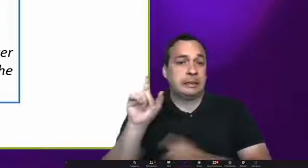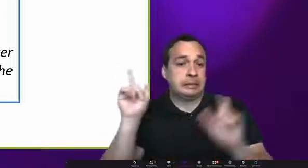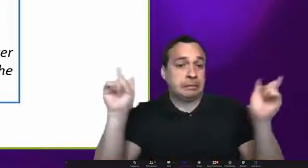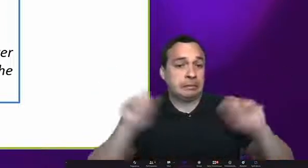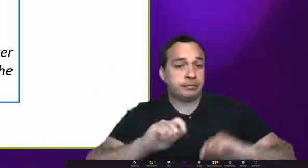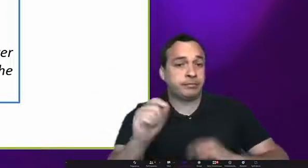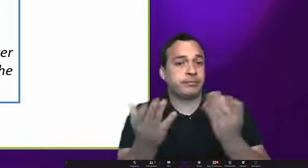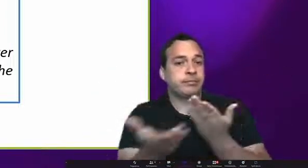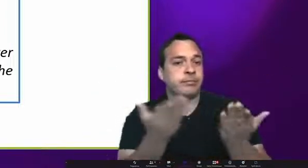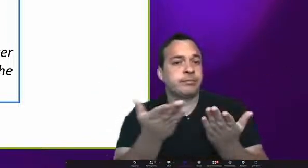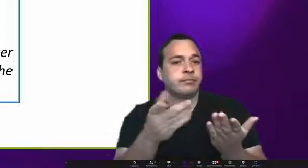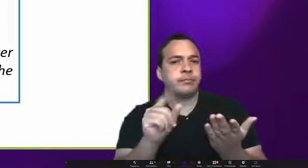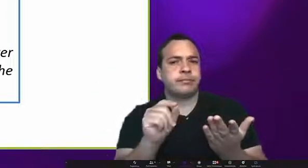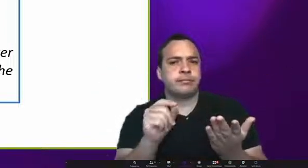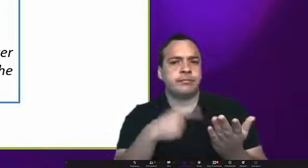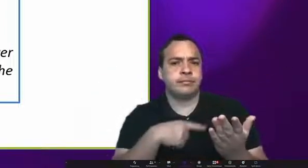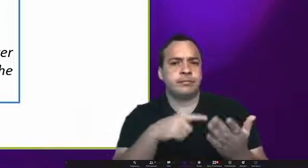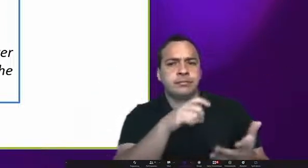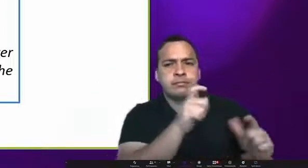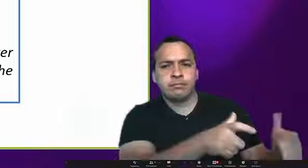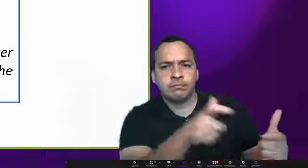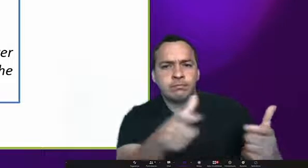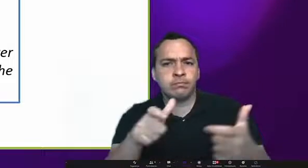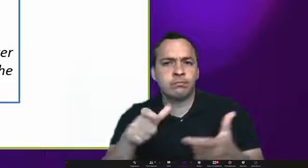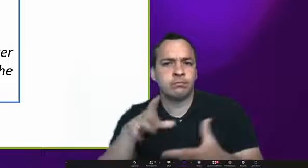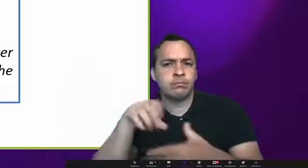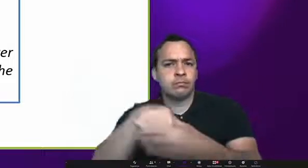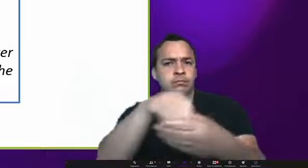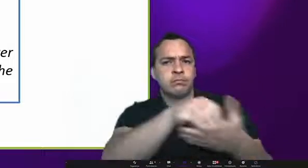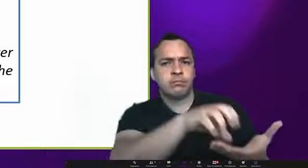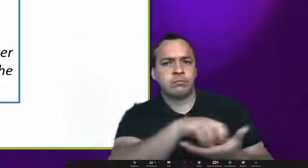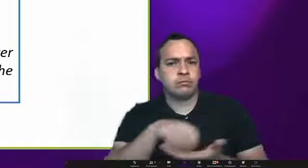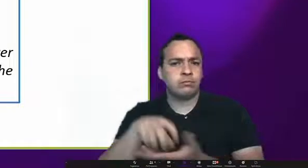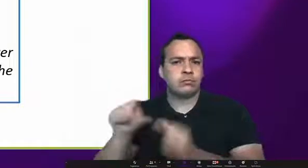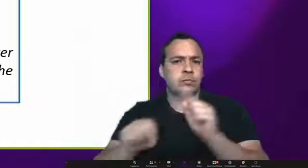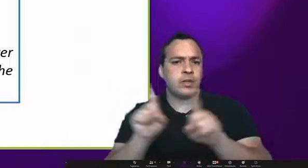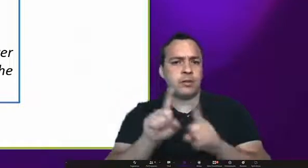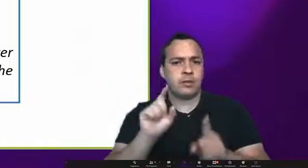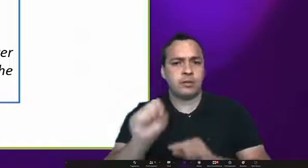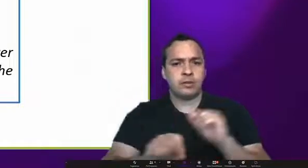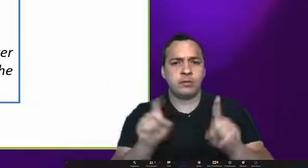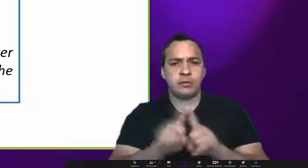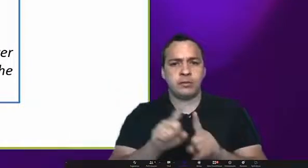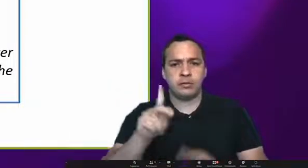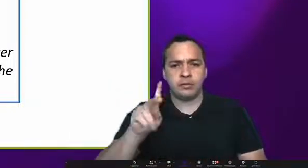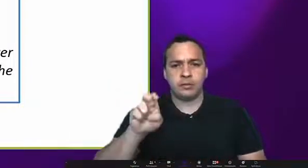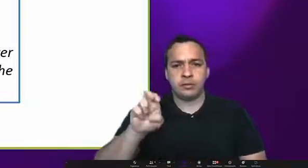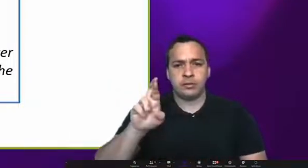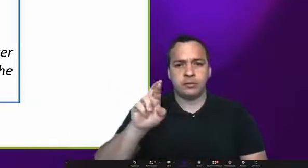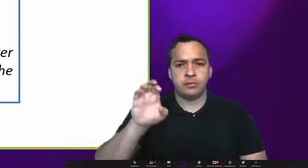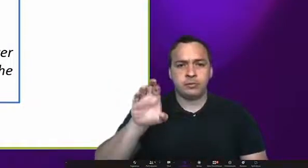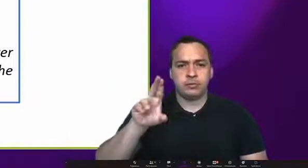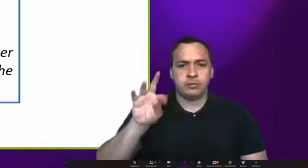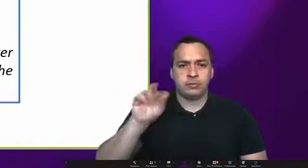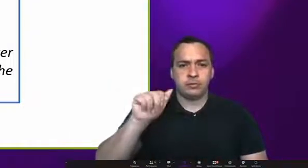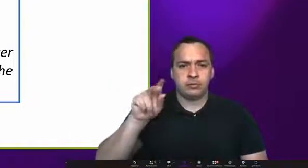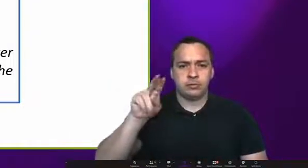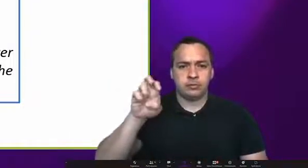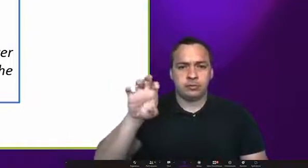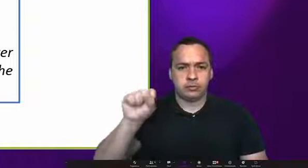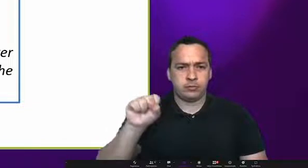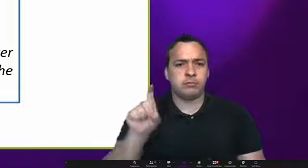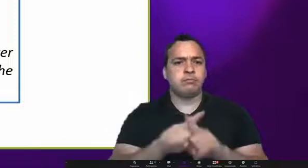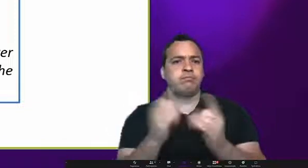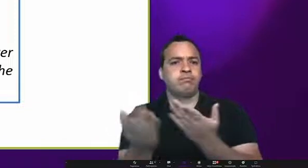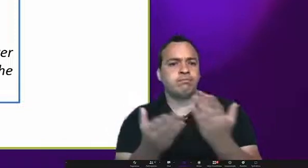tratamientos percutáneos. Existe también la posibilidad de terapias de tipo médica y por última, que es de lo que me voy a ocupar yo,